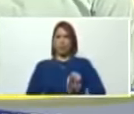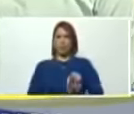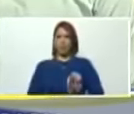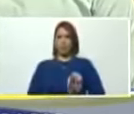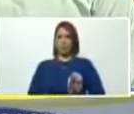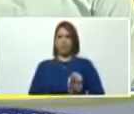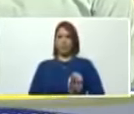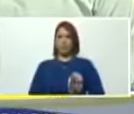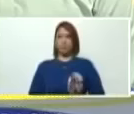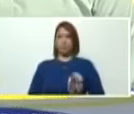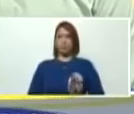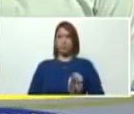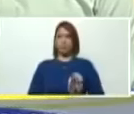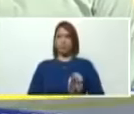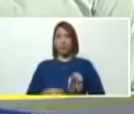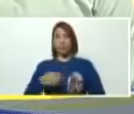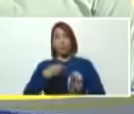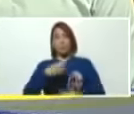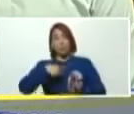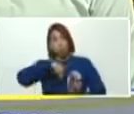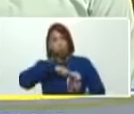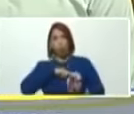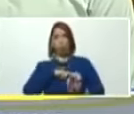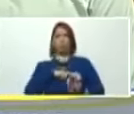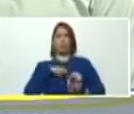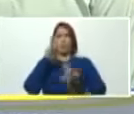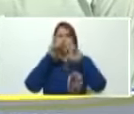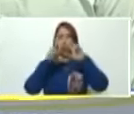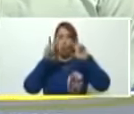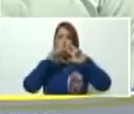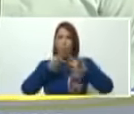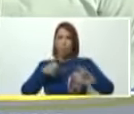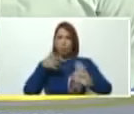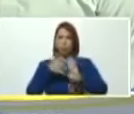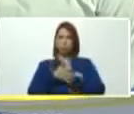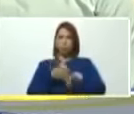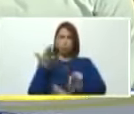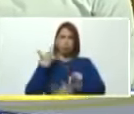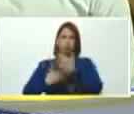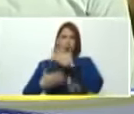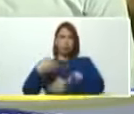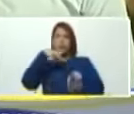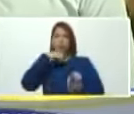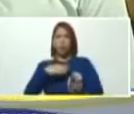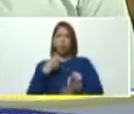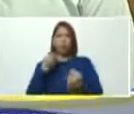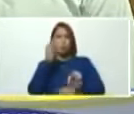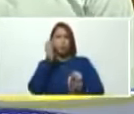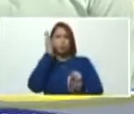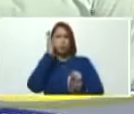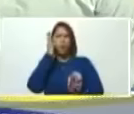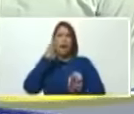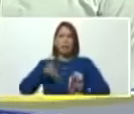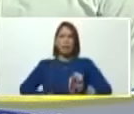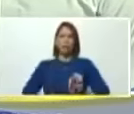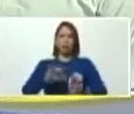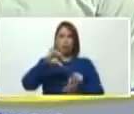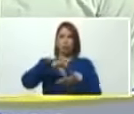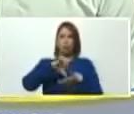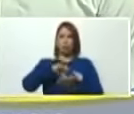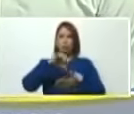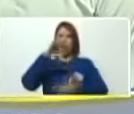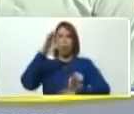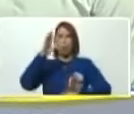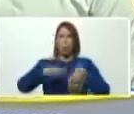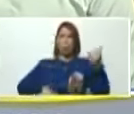Caracas, porque nosotros desgranando lo que fue la historia de cómo surgió esta ciudad en los últimos 100